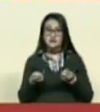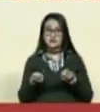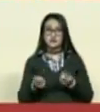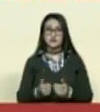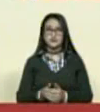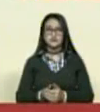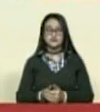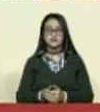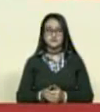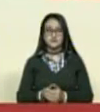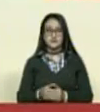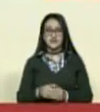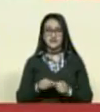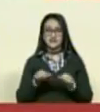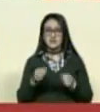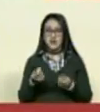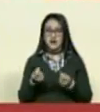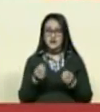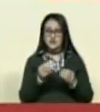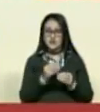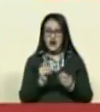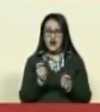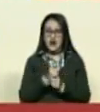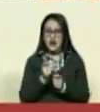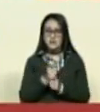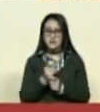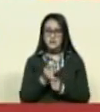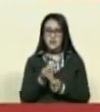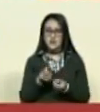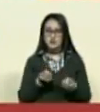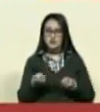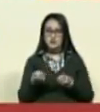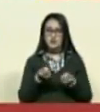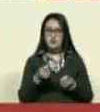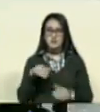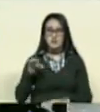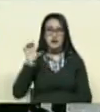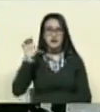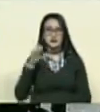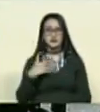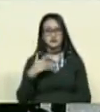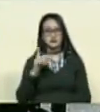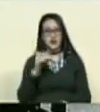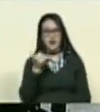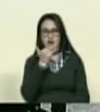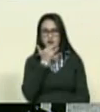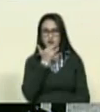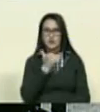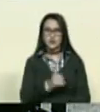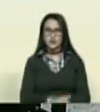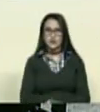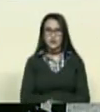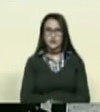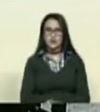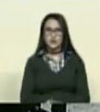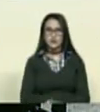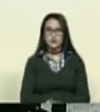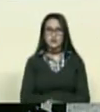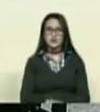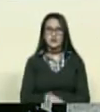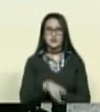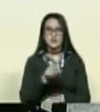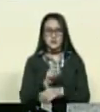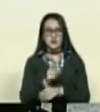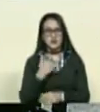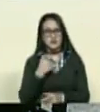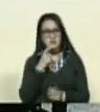sistema cambiario del país. Mientras construimos los nuevos equilibrios, porque creo que cometí un error, el primero, en una